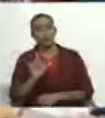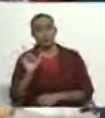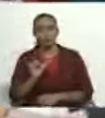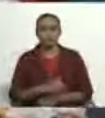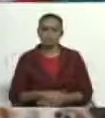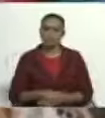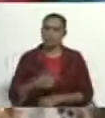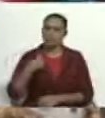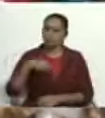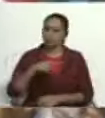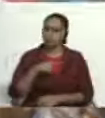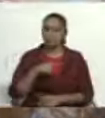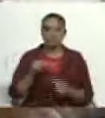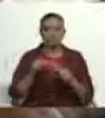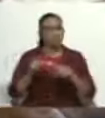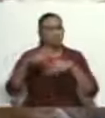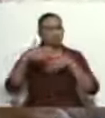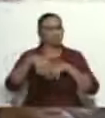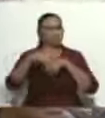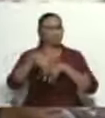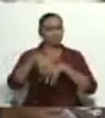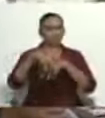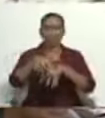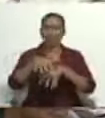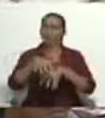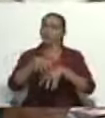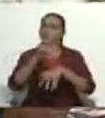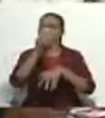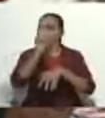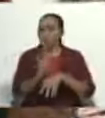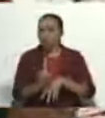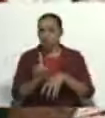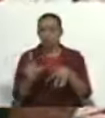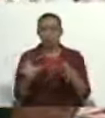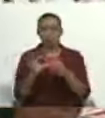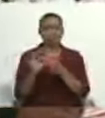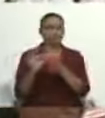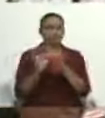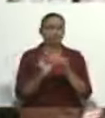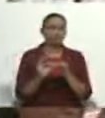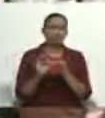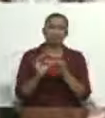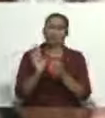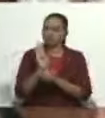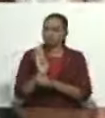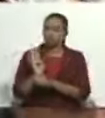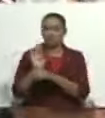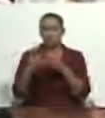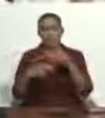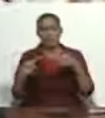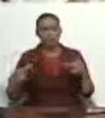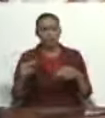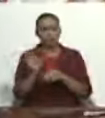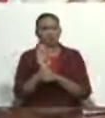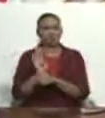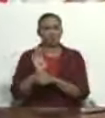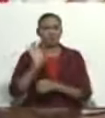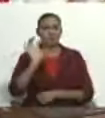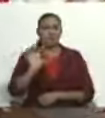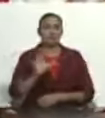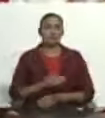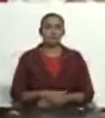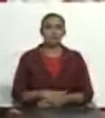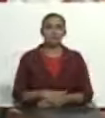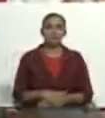Saldremos a la calle como uno solo a defender la revolución y a defender la patria. Y si ellos